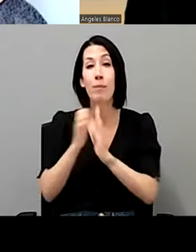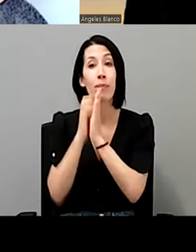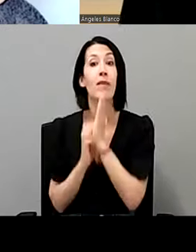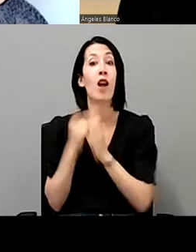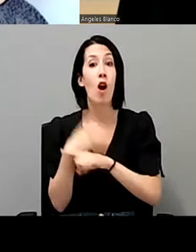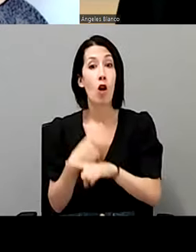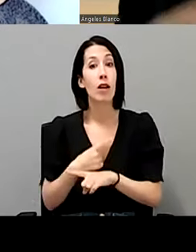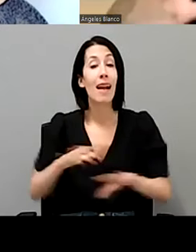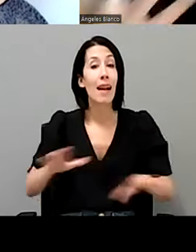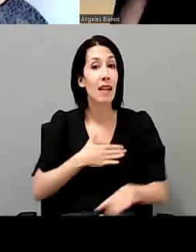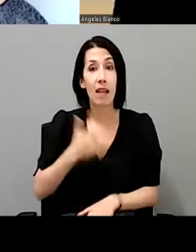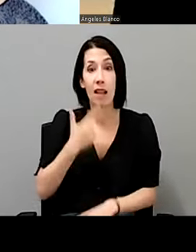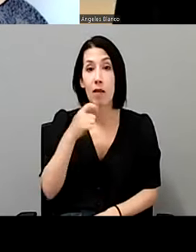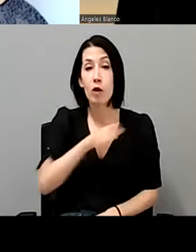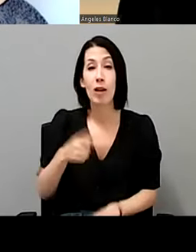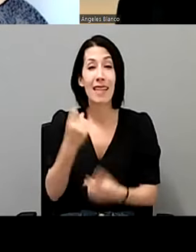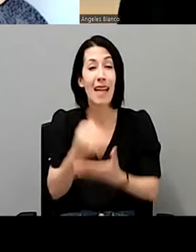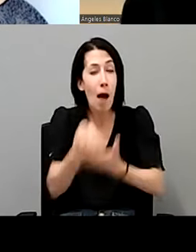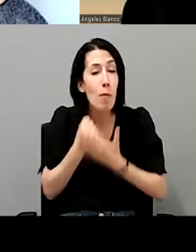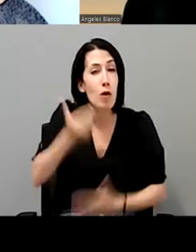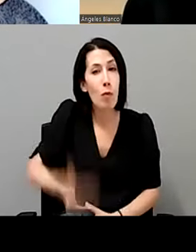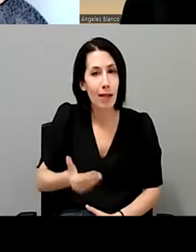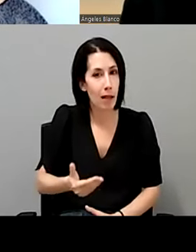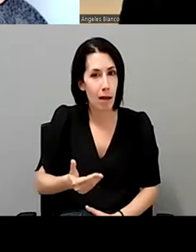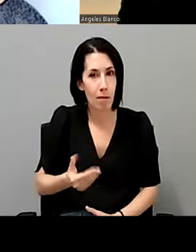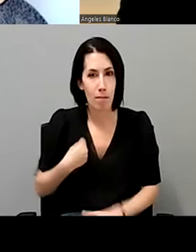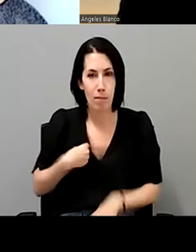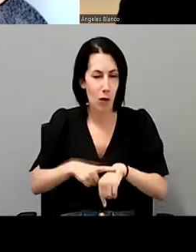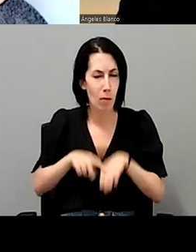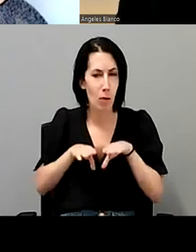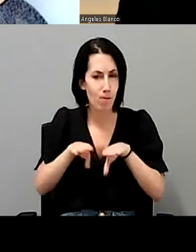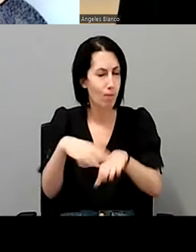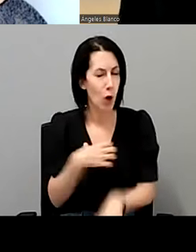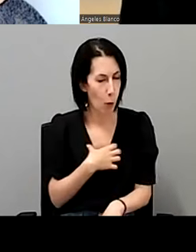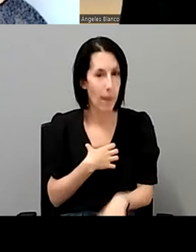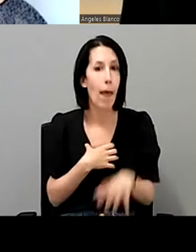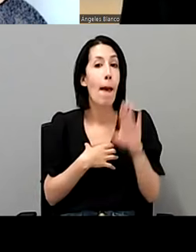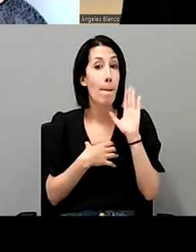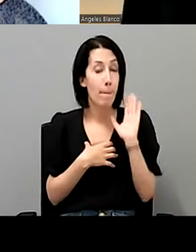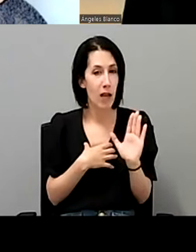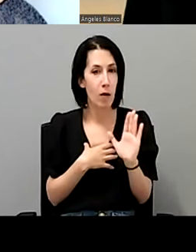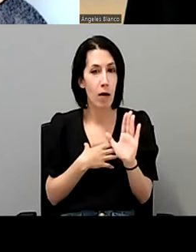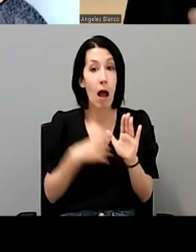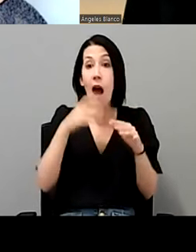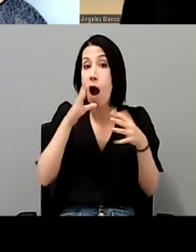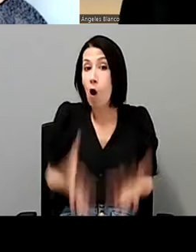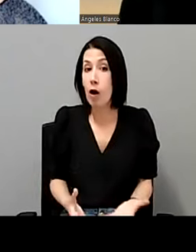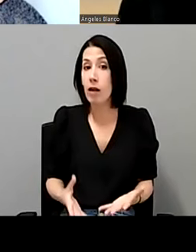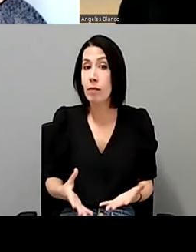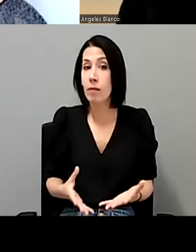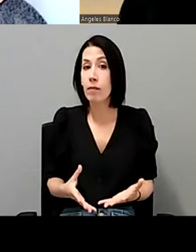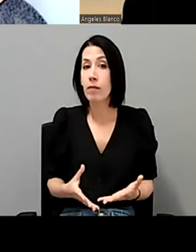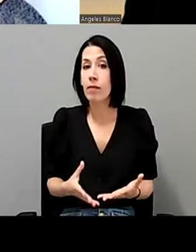grandes necesidades de apoyo, a efectos, es incompatible, ¿vale? Dicho esto, ahora mismo el